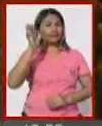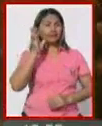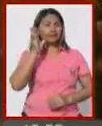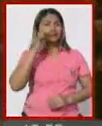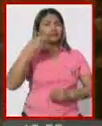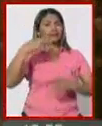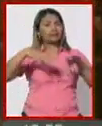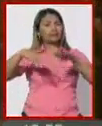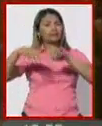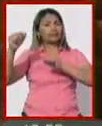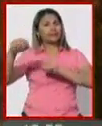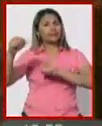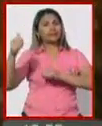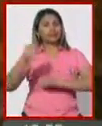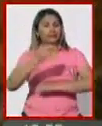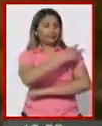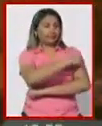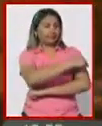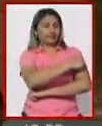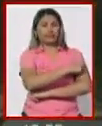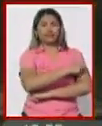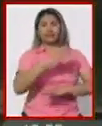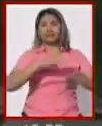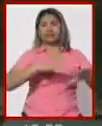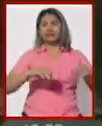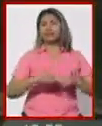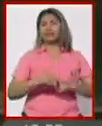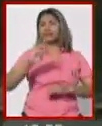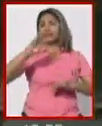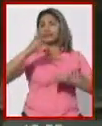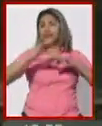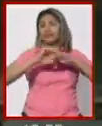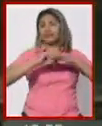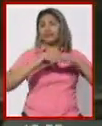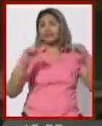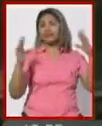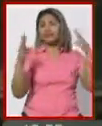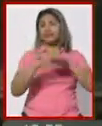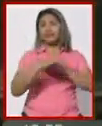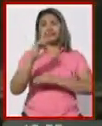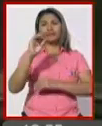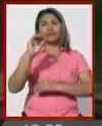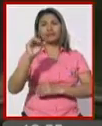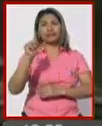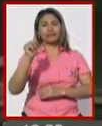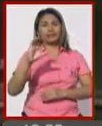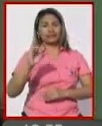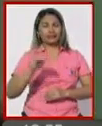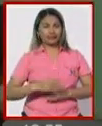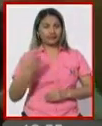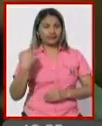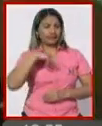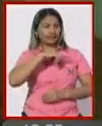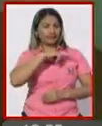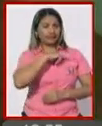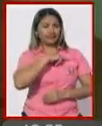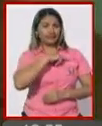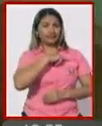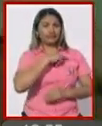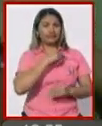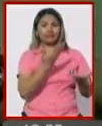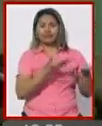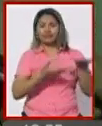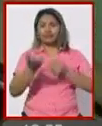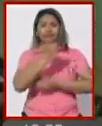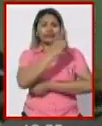se encontraban en un centro de salud. El hecho ocurrió en la zona del Cuarto Anillo, Avenida Roque y Coronado. Nosotros estamos en el hospital,